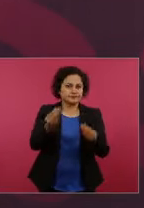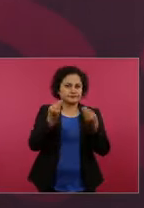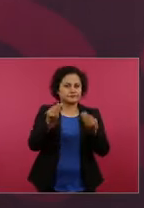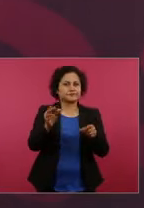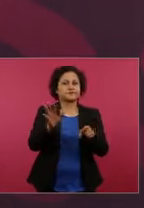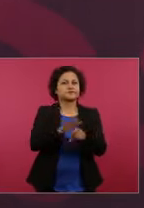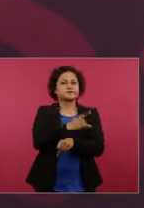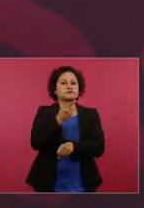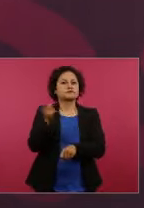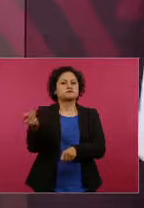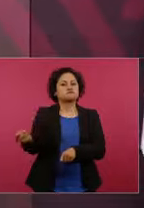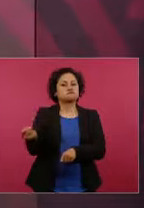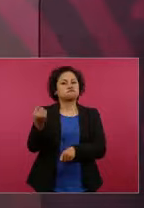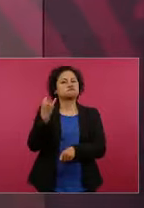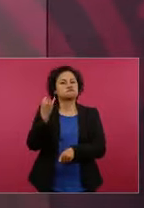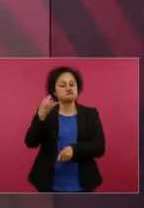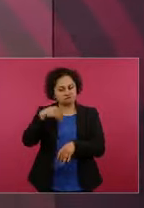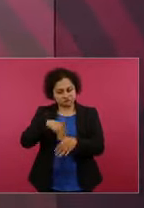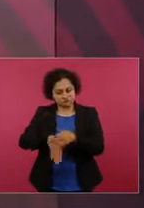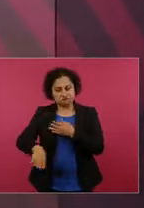me abría los espacios. Claro,